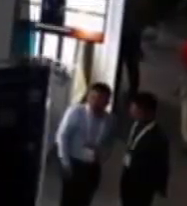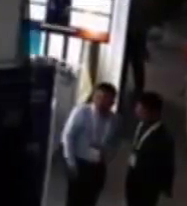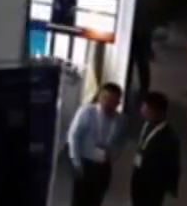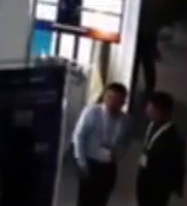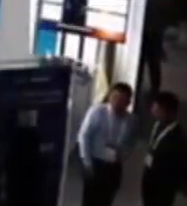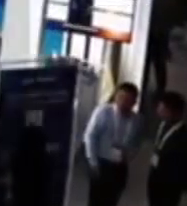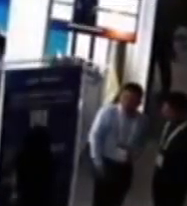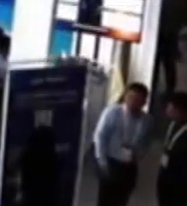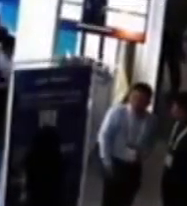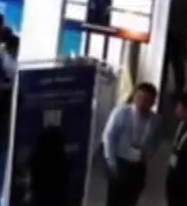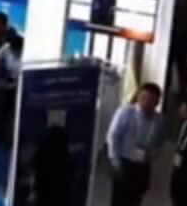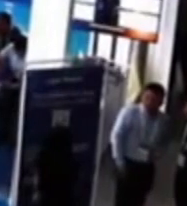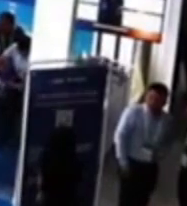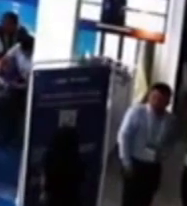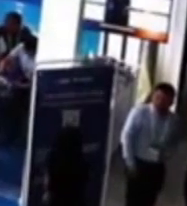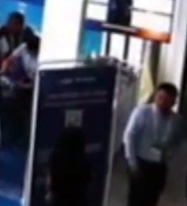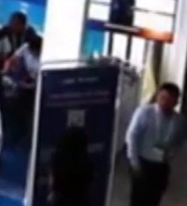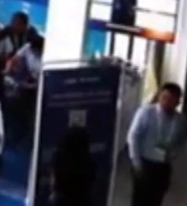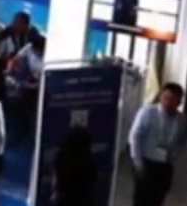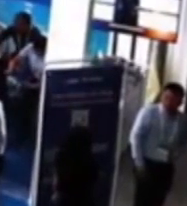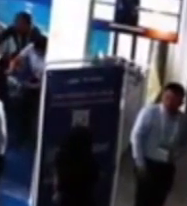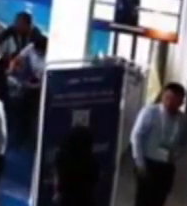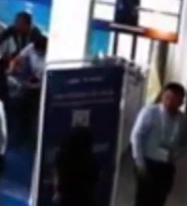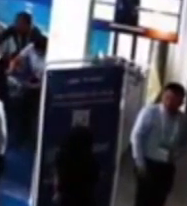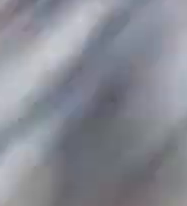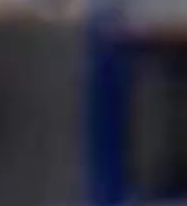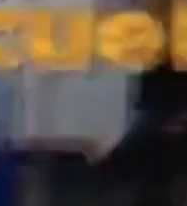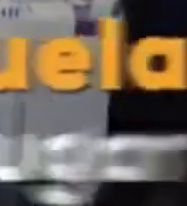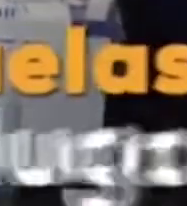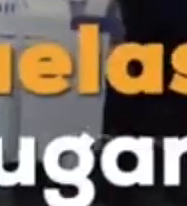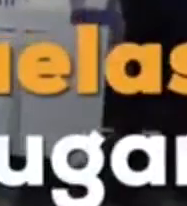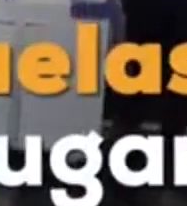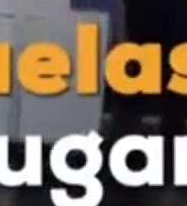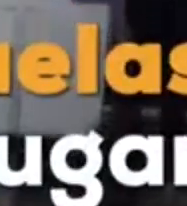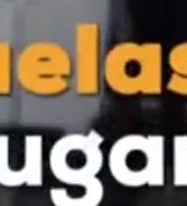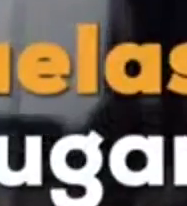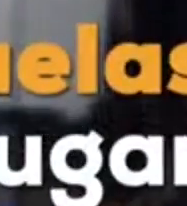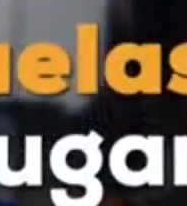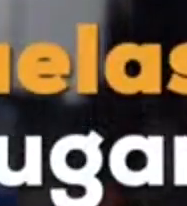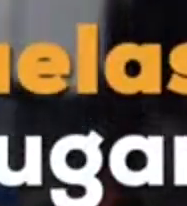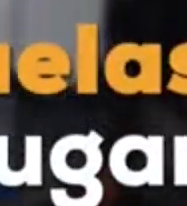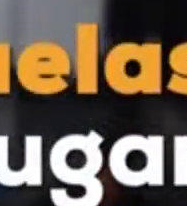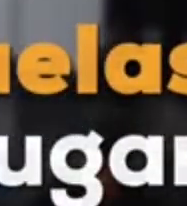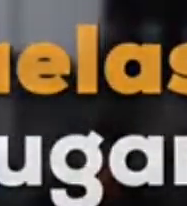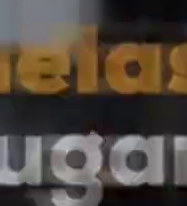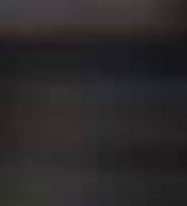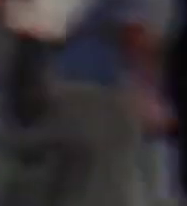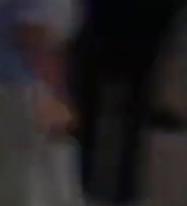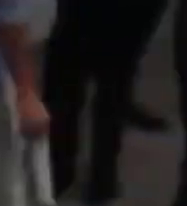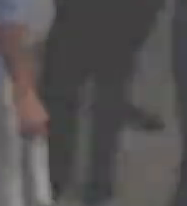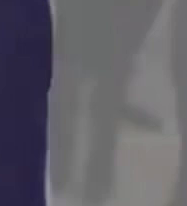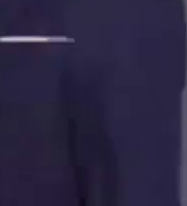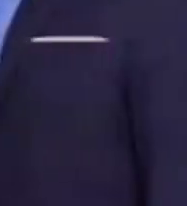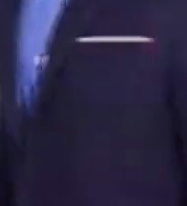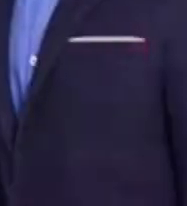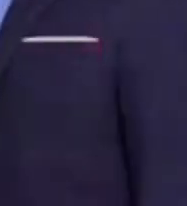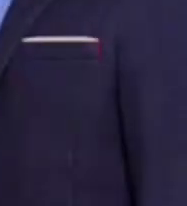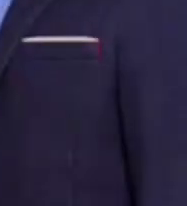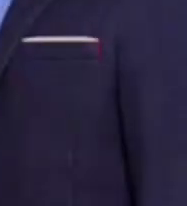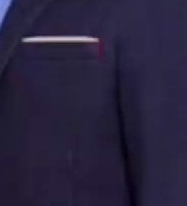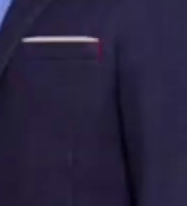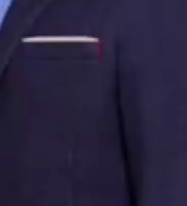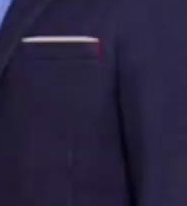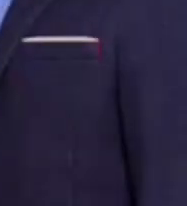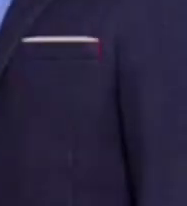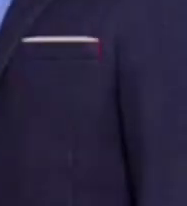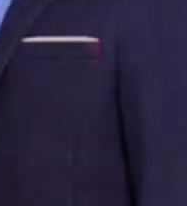Expo Vocación. El próximo viernes 5 de julio en el CCU podrás conocer las universidades con las carreras más importantes